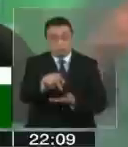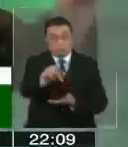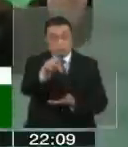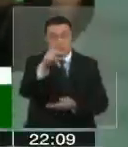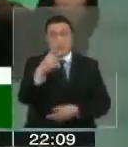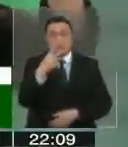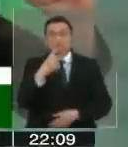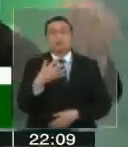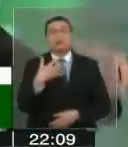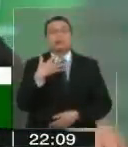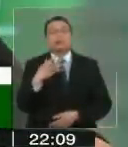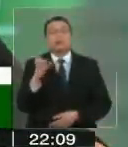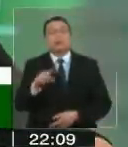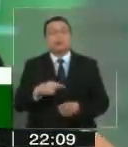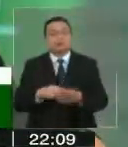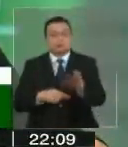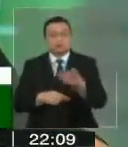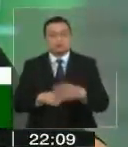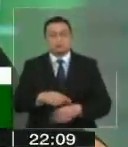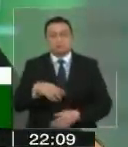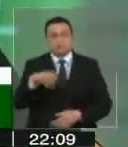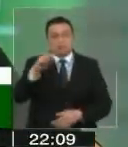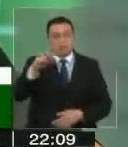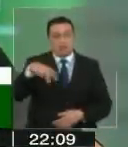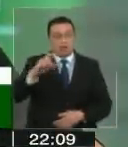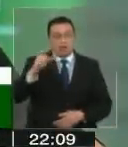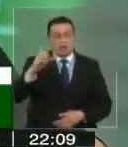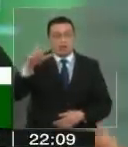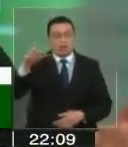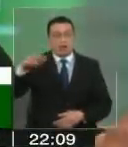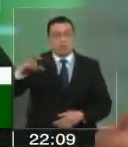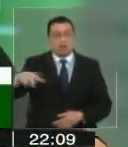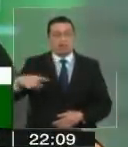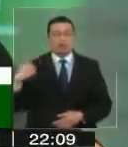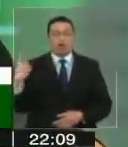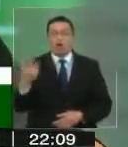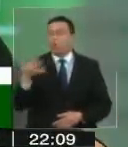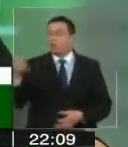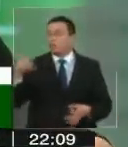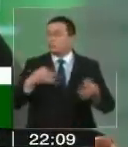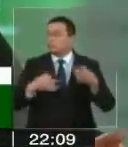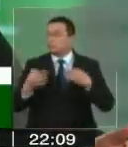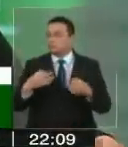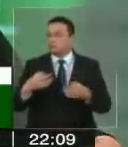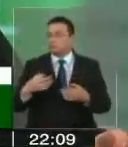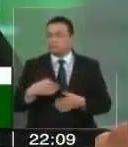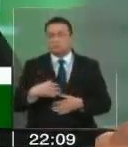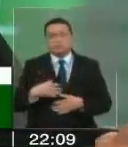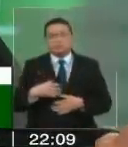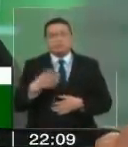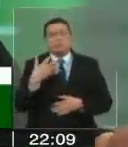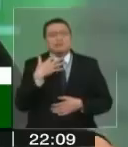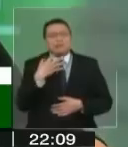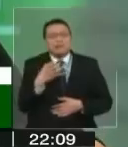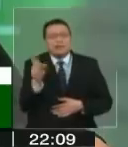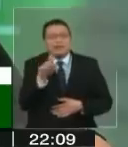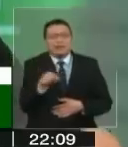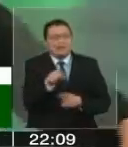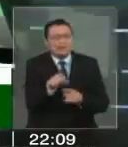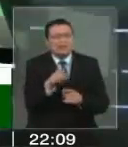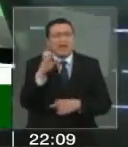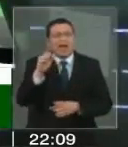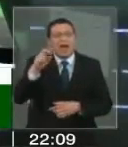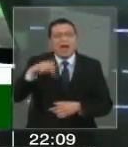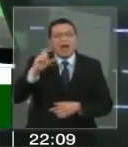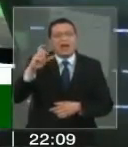pregunta a ella, ¿qué es? Un síndrome de Angelman, dicen todos los médicos. Y yo digo, doctora, ¿qué es un síndrome de Angelman?